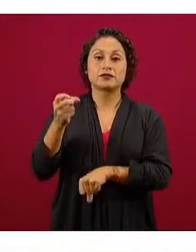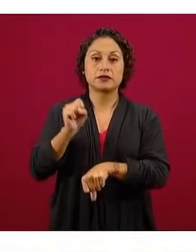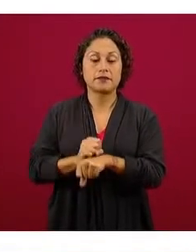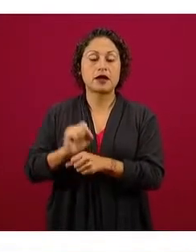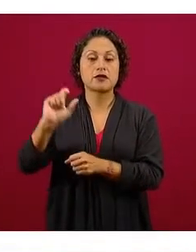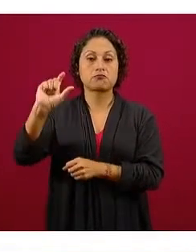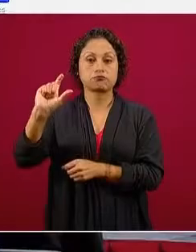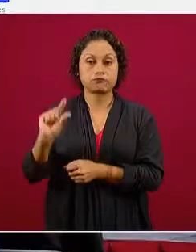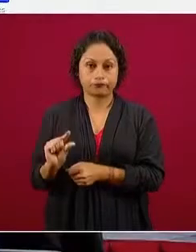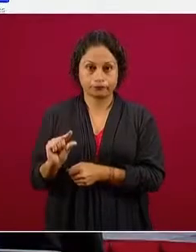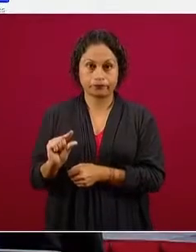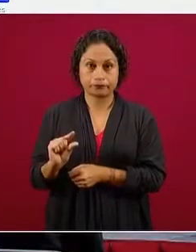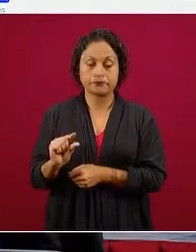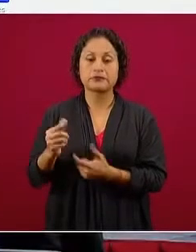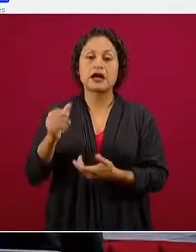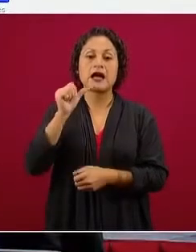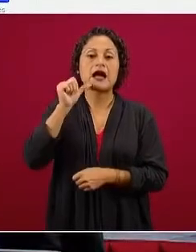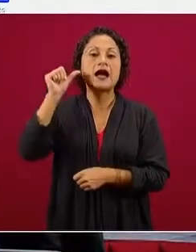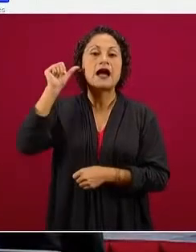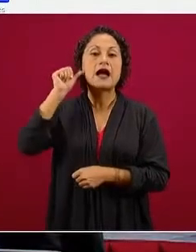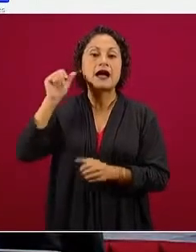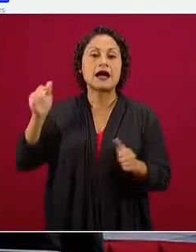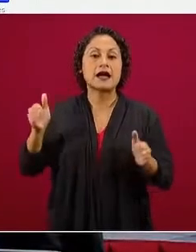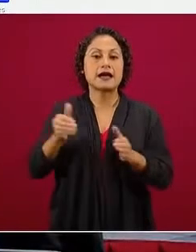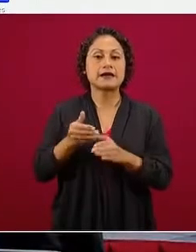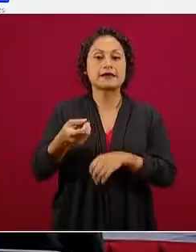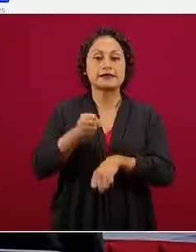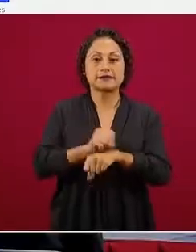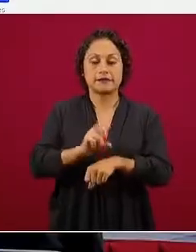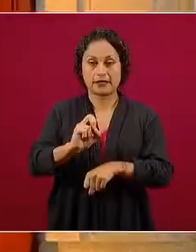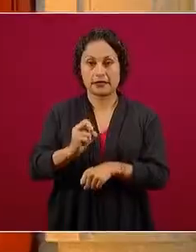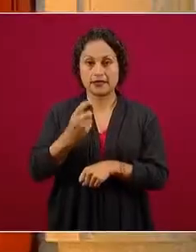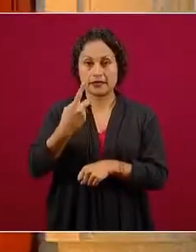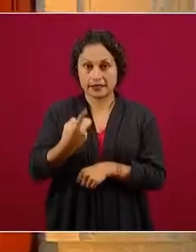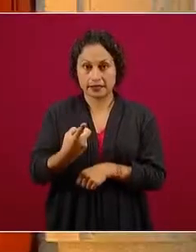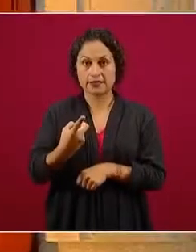cerrando la gráfica de la semana 31 con un porcentaje de positividad del